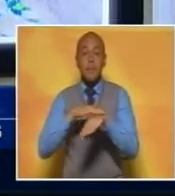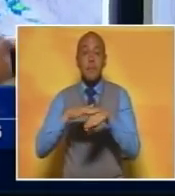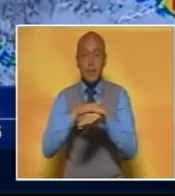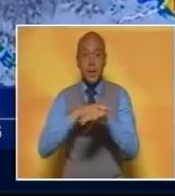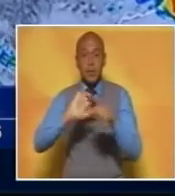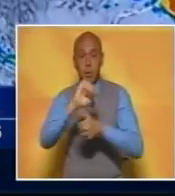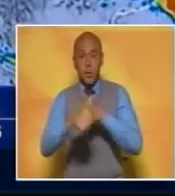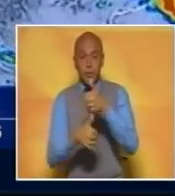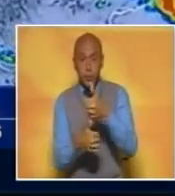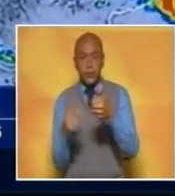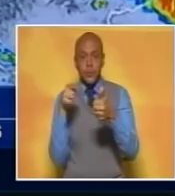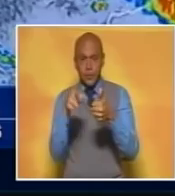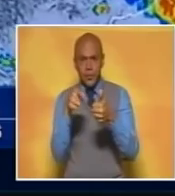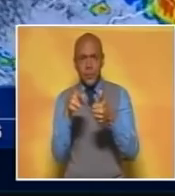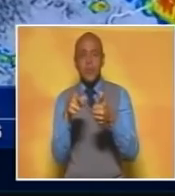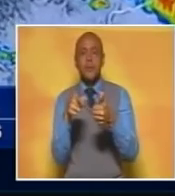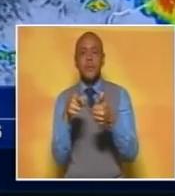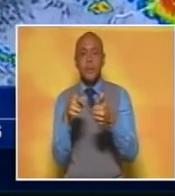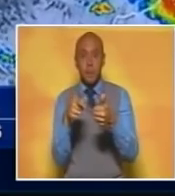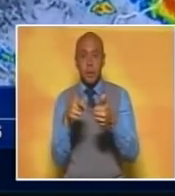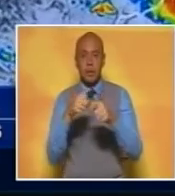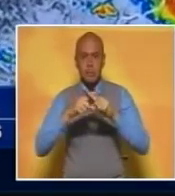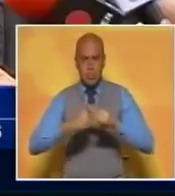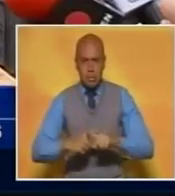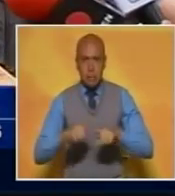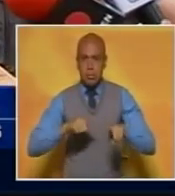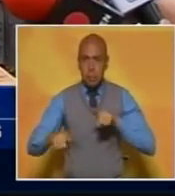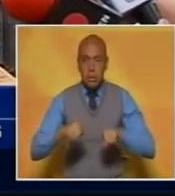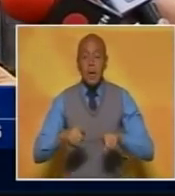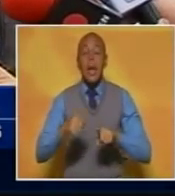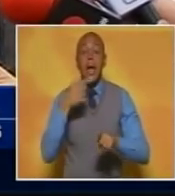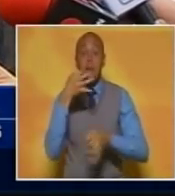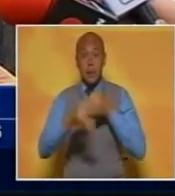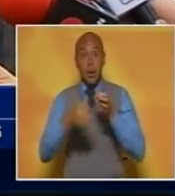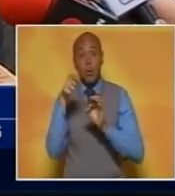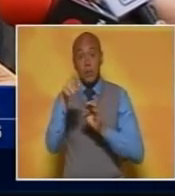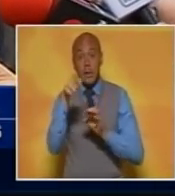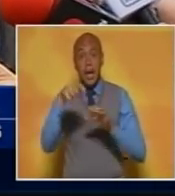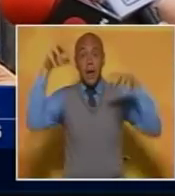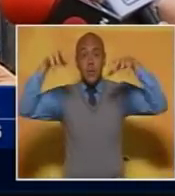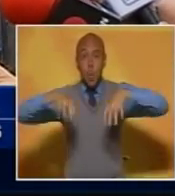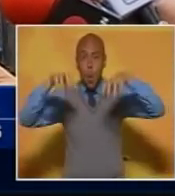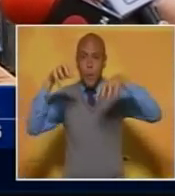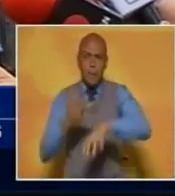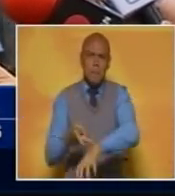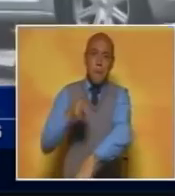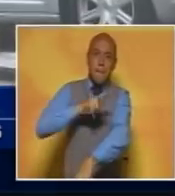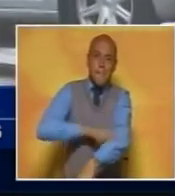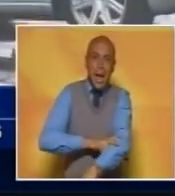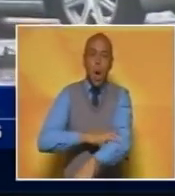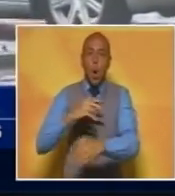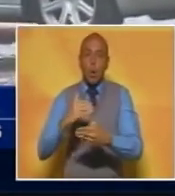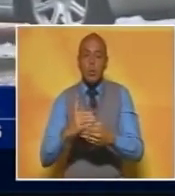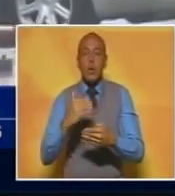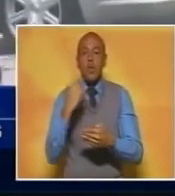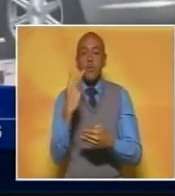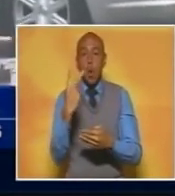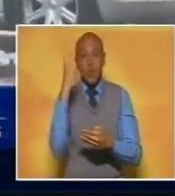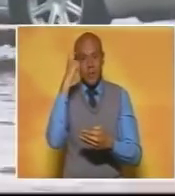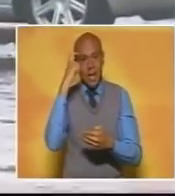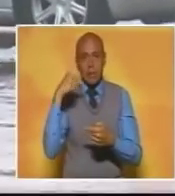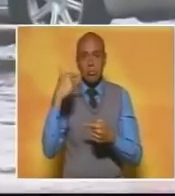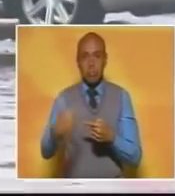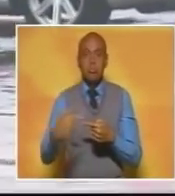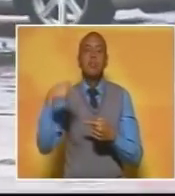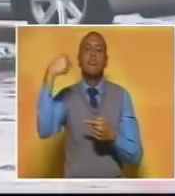Protección Civil y Administración de Desastres, Randy Rodríguez, informó que las lluvias persistirán durante las próximas 70 horas en